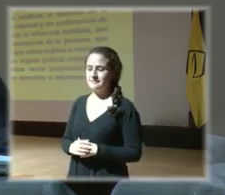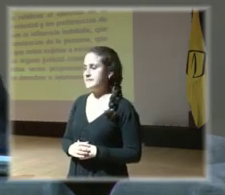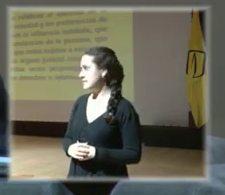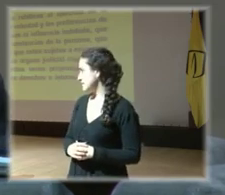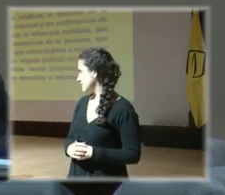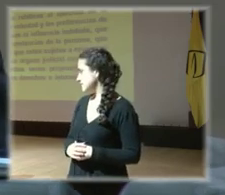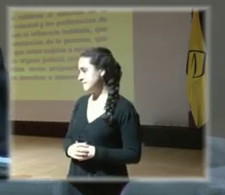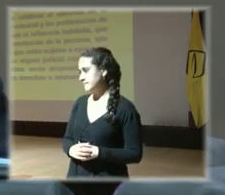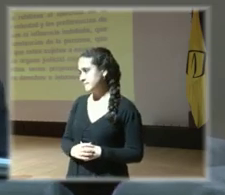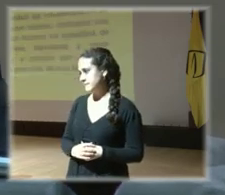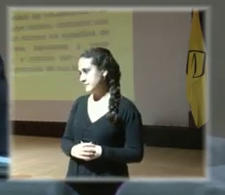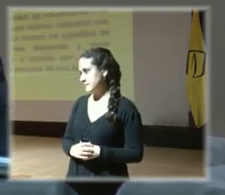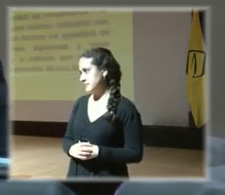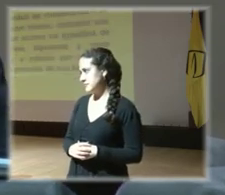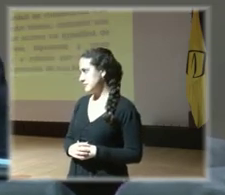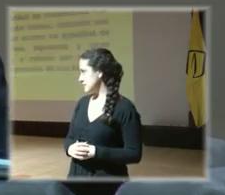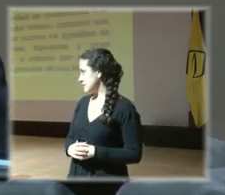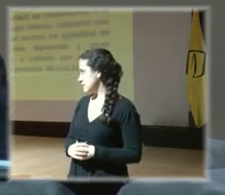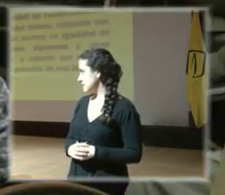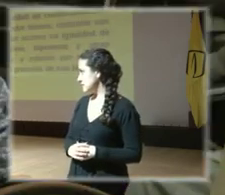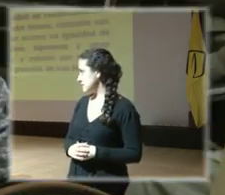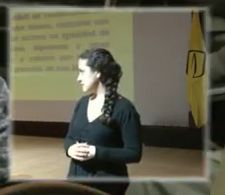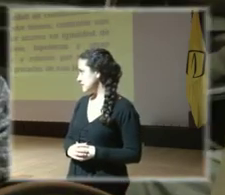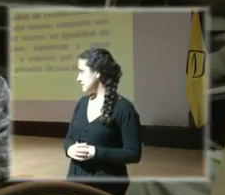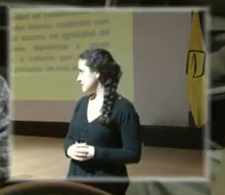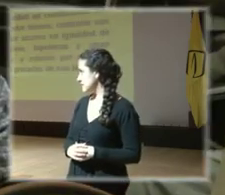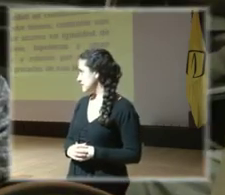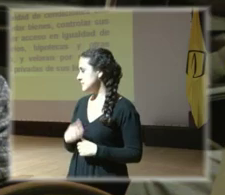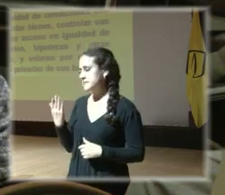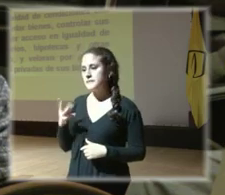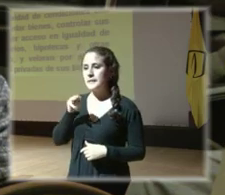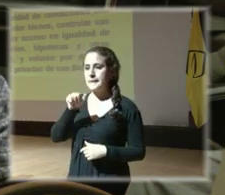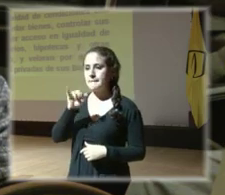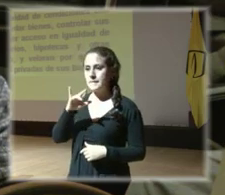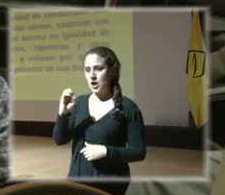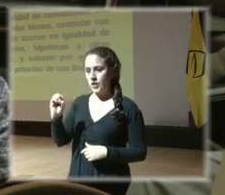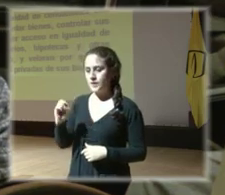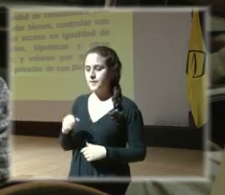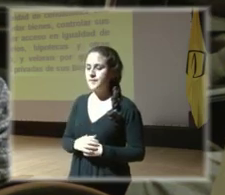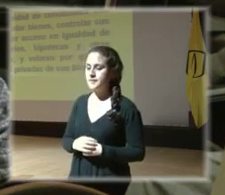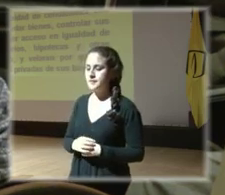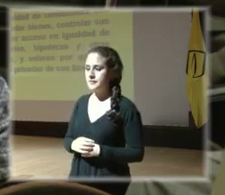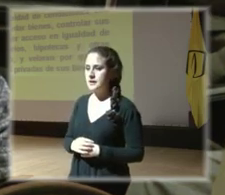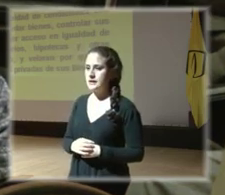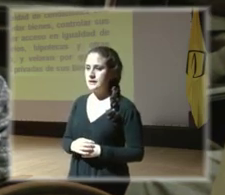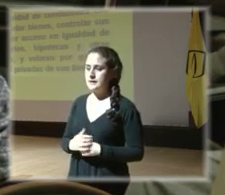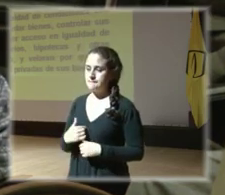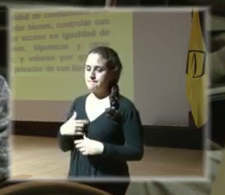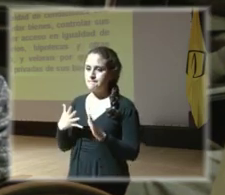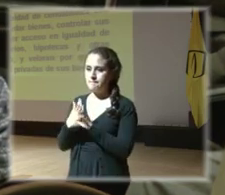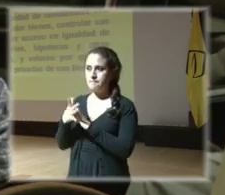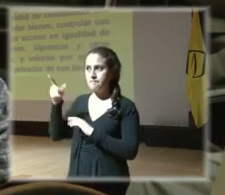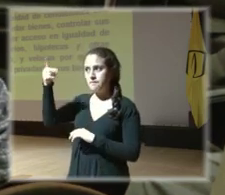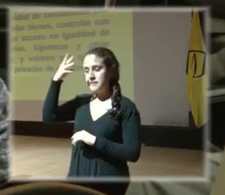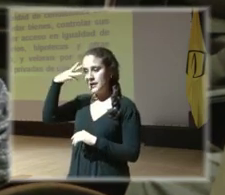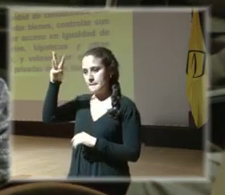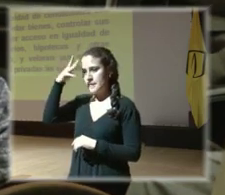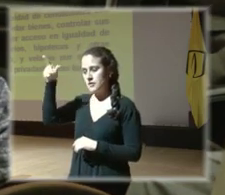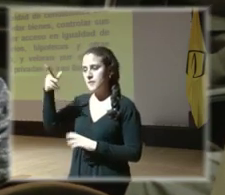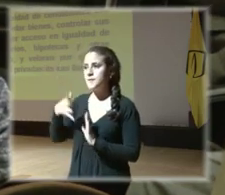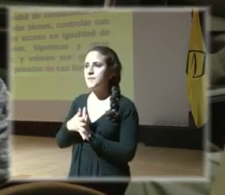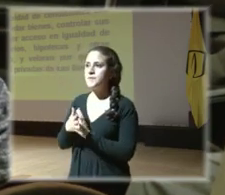Gracias. Mario Santiago. Bueno, en México quiero contar que hace poco